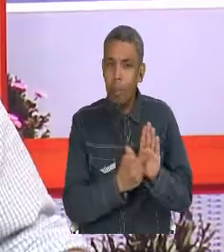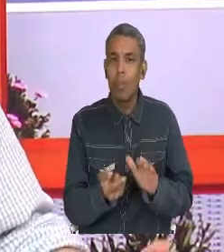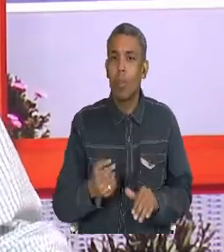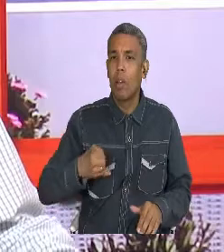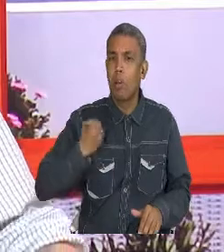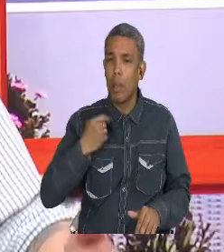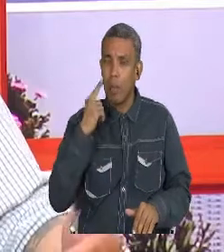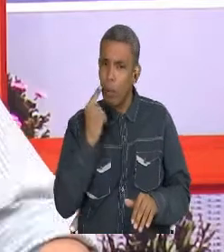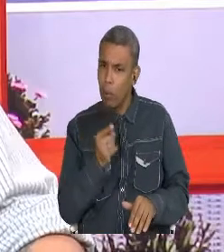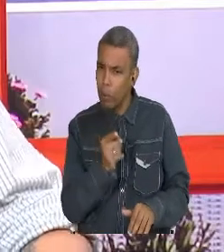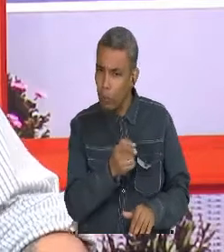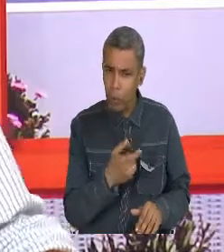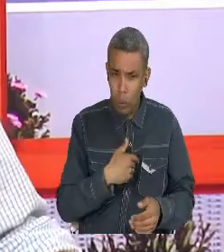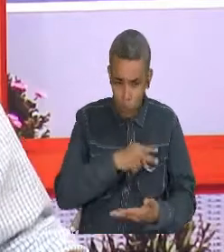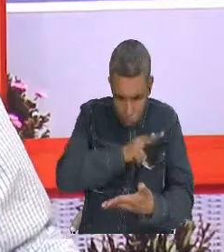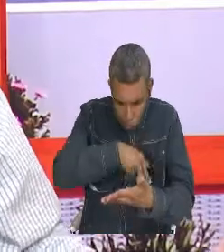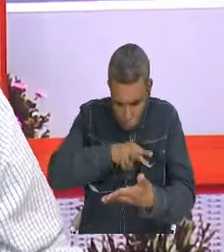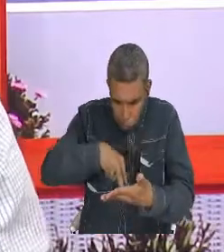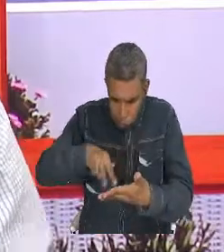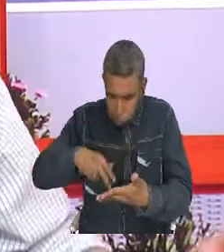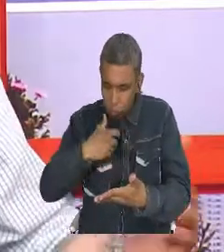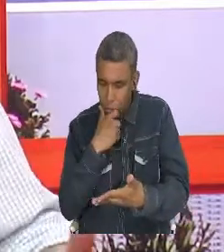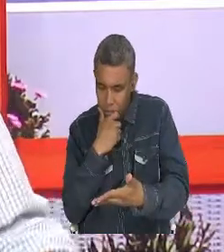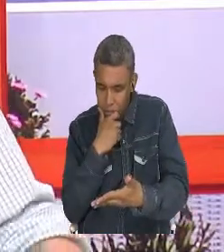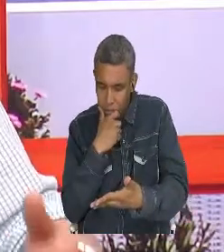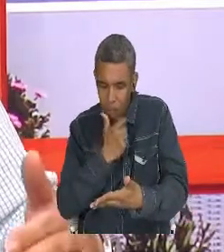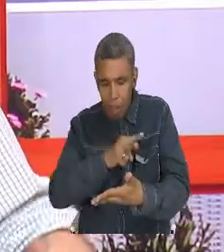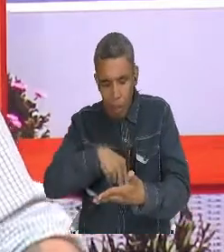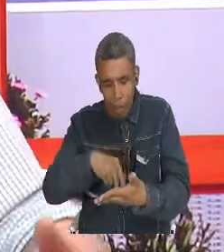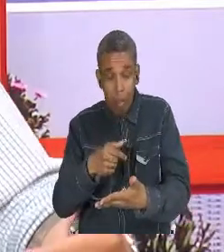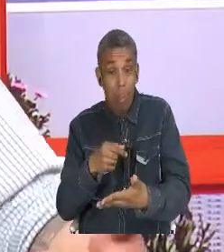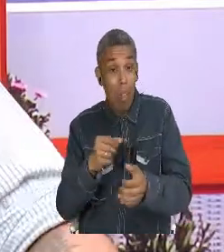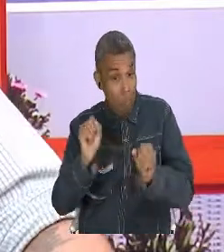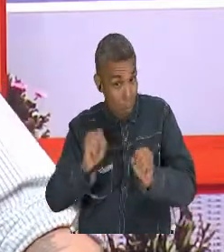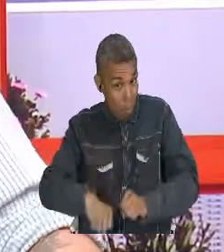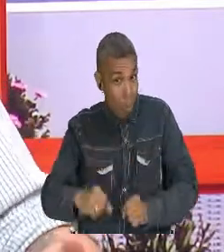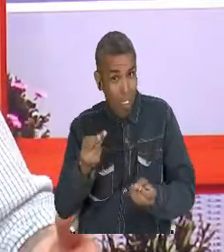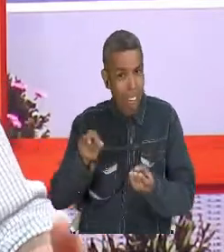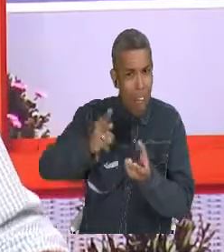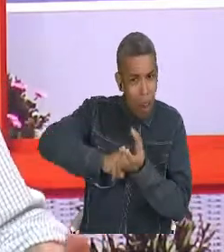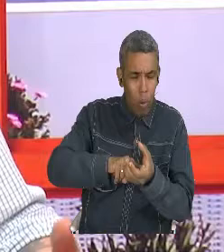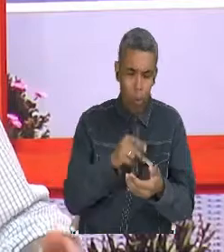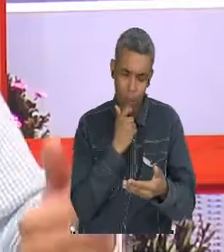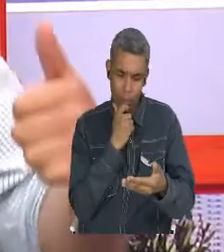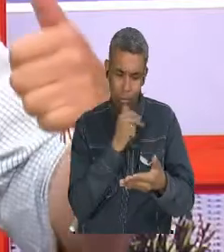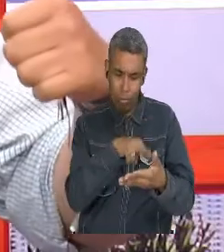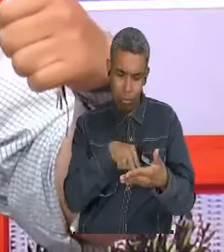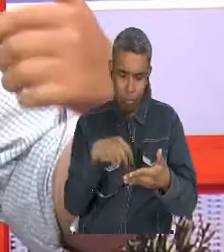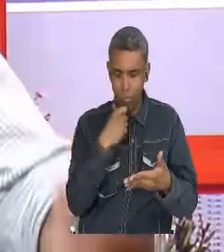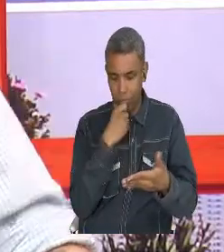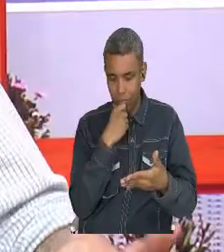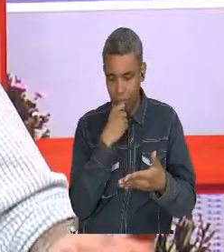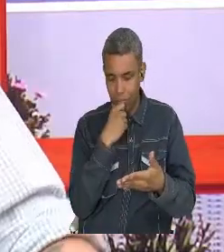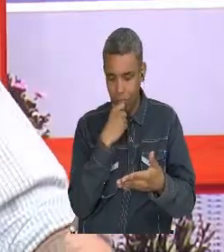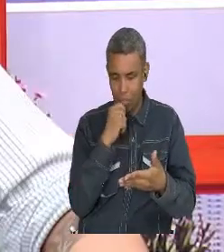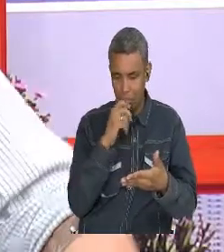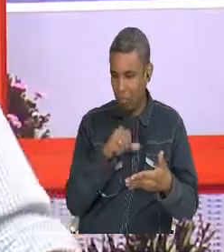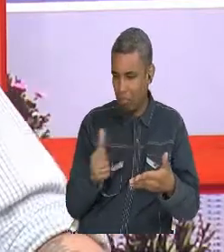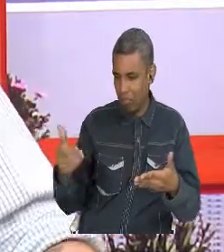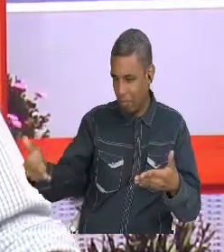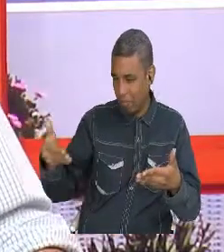a otro ejercicio que es escribir, y el hecho de leer y escribir te conlleva a otro ejercicio que puedes llegar a hacer, llevar todo eso a